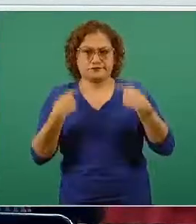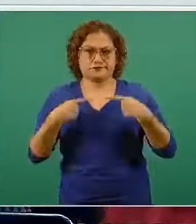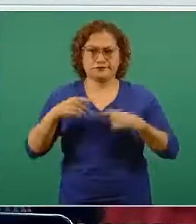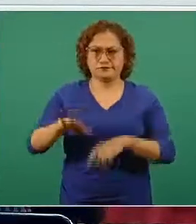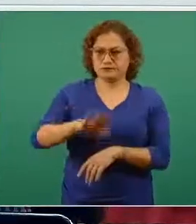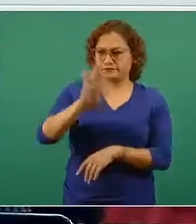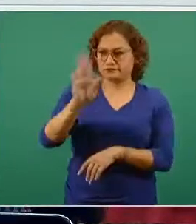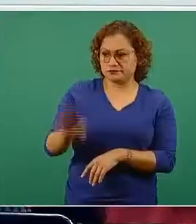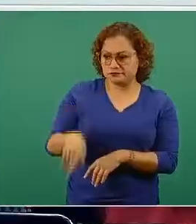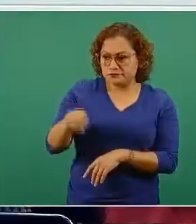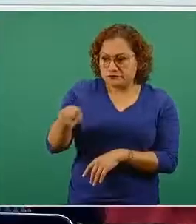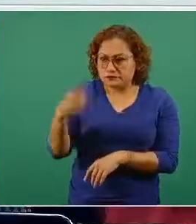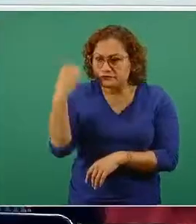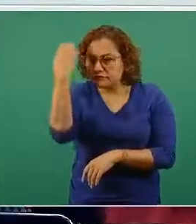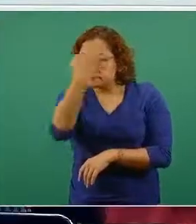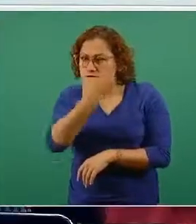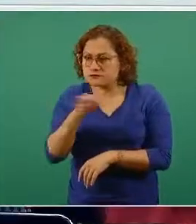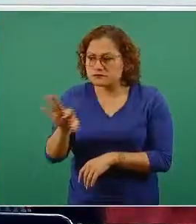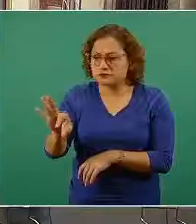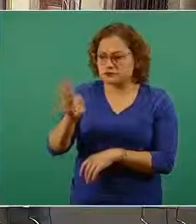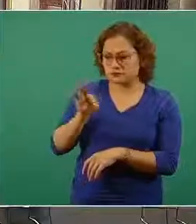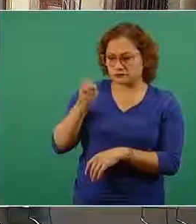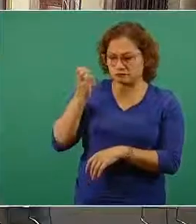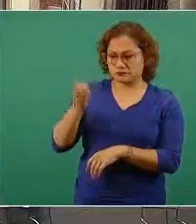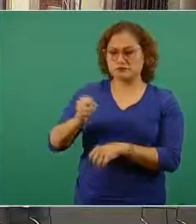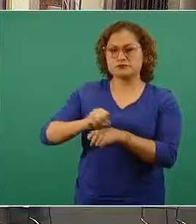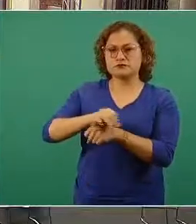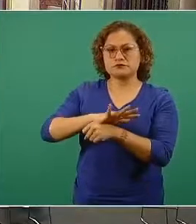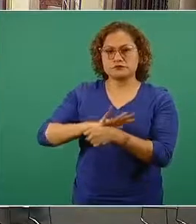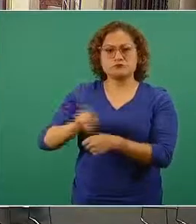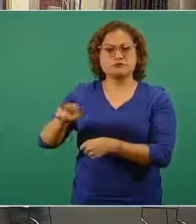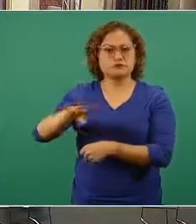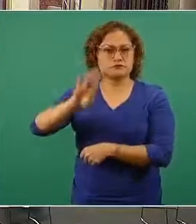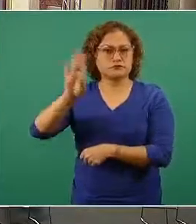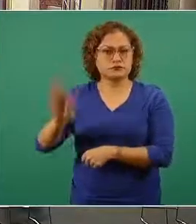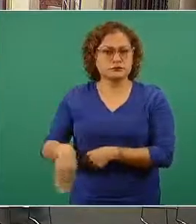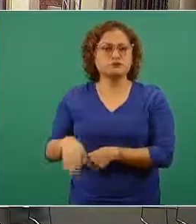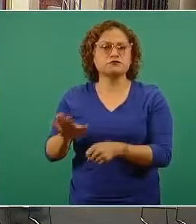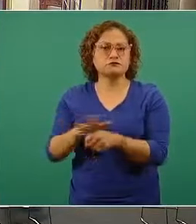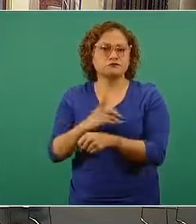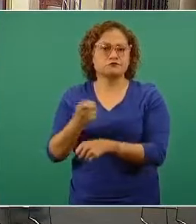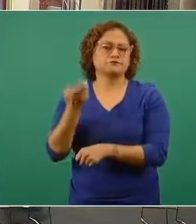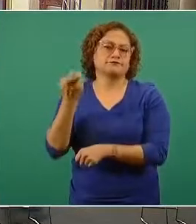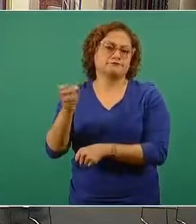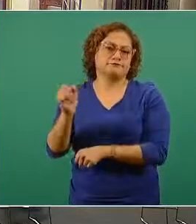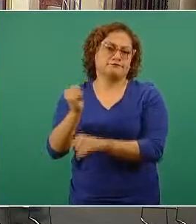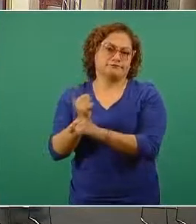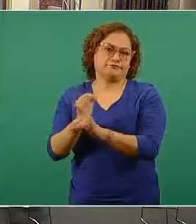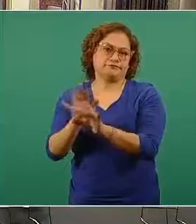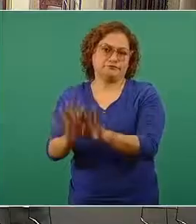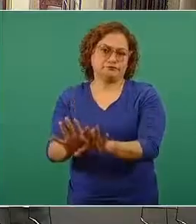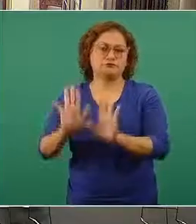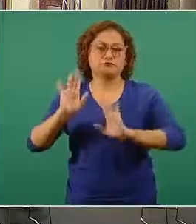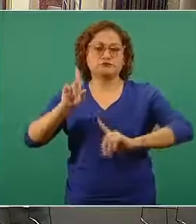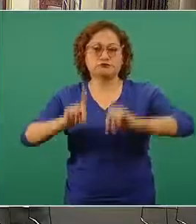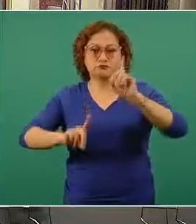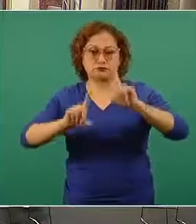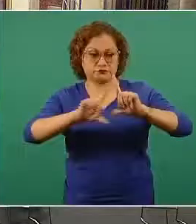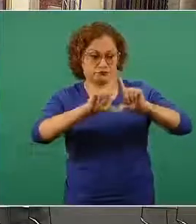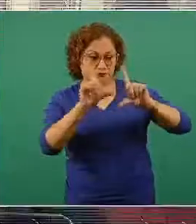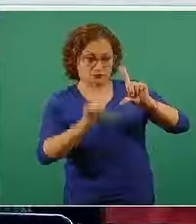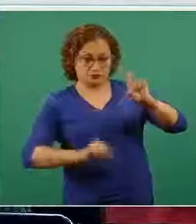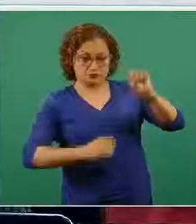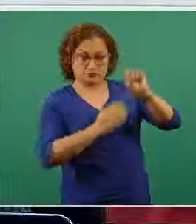proceso, y aquí se ocupa mucho el tema de especialistas y profesionales que desde lo local en diferentes